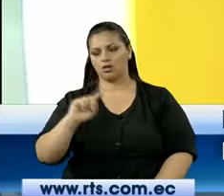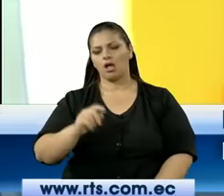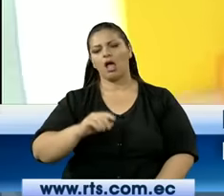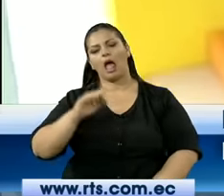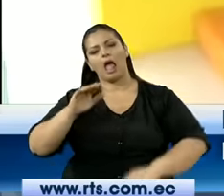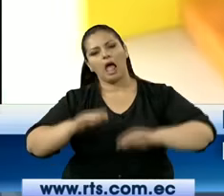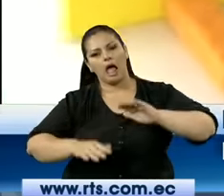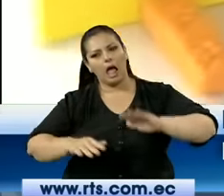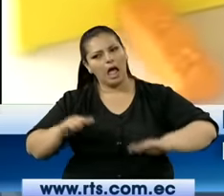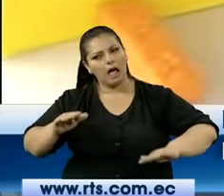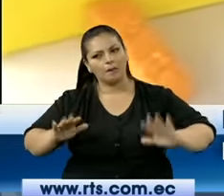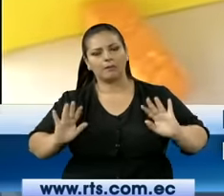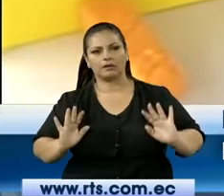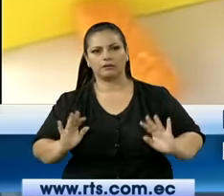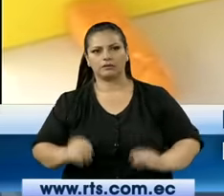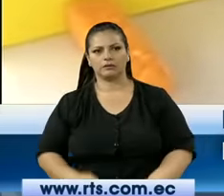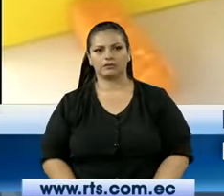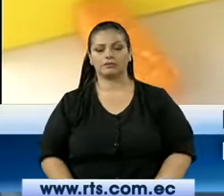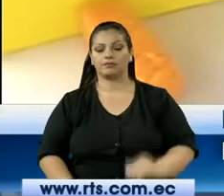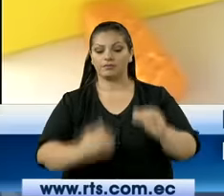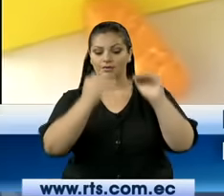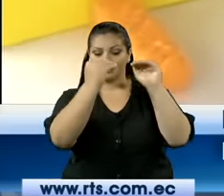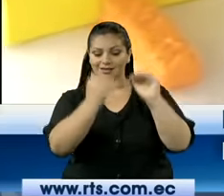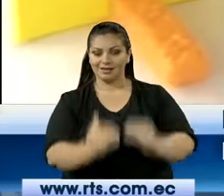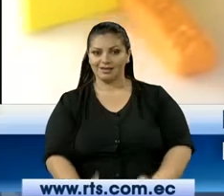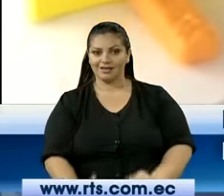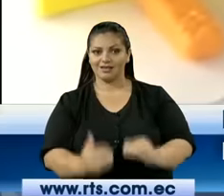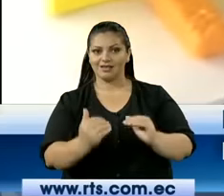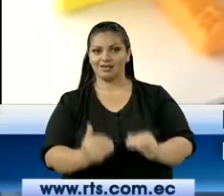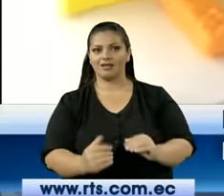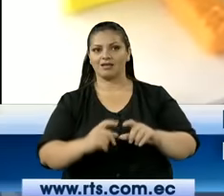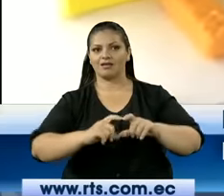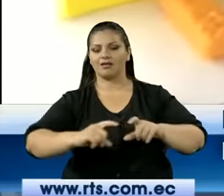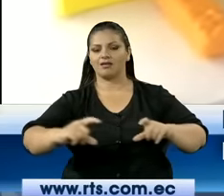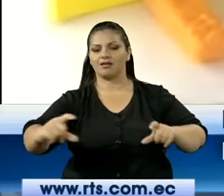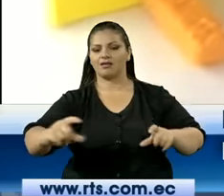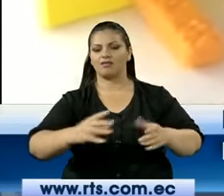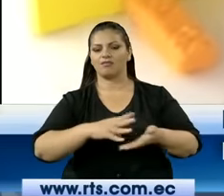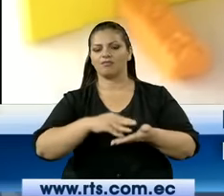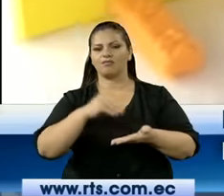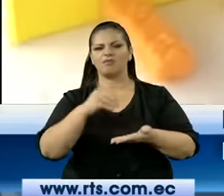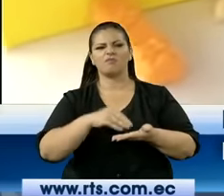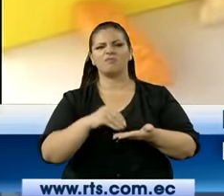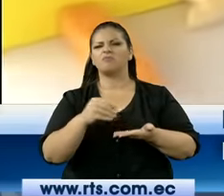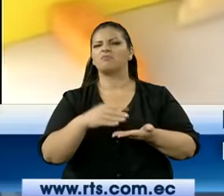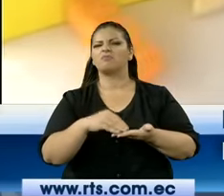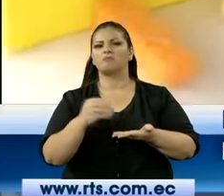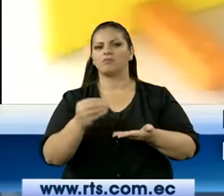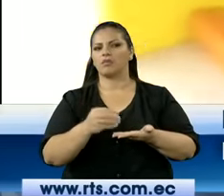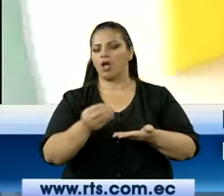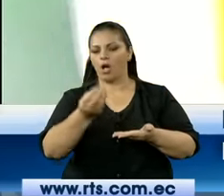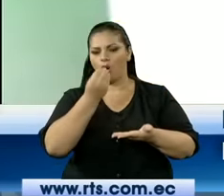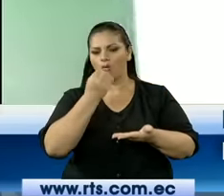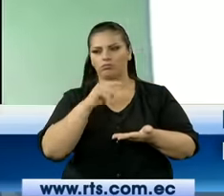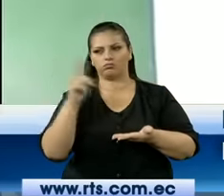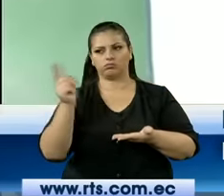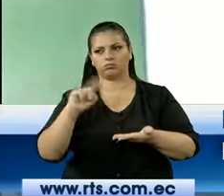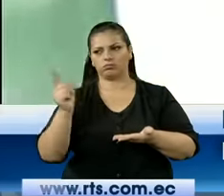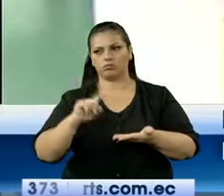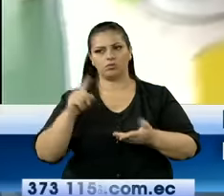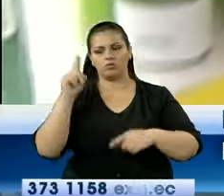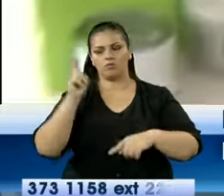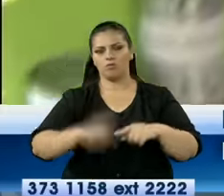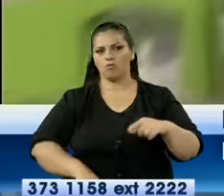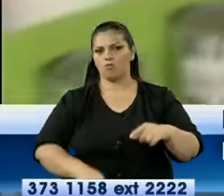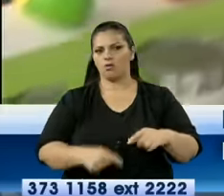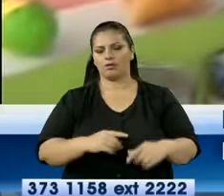fila pues tenemos los hiperprocesados, que solamente son ya polvitos, que no son recomendables para la ingesta, más bien perjudican la